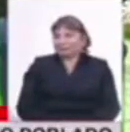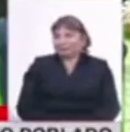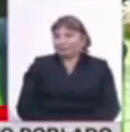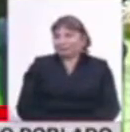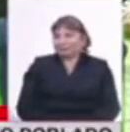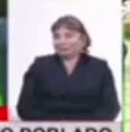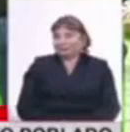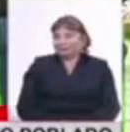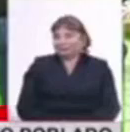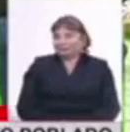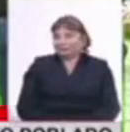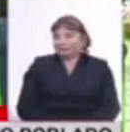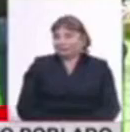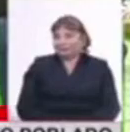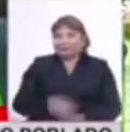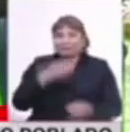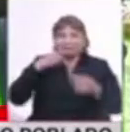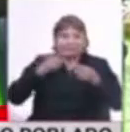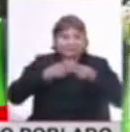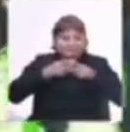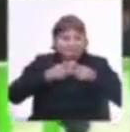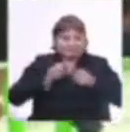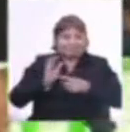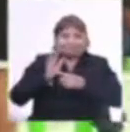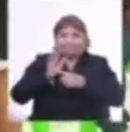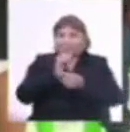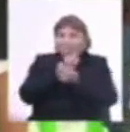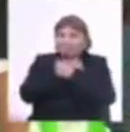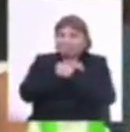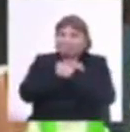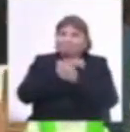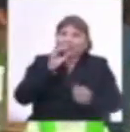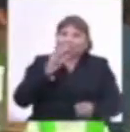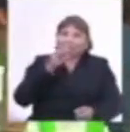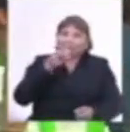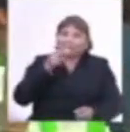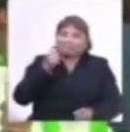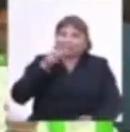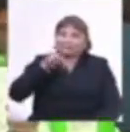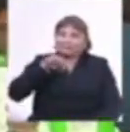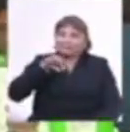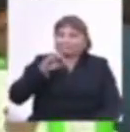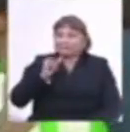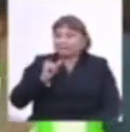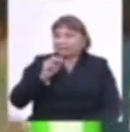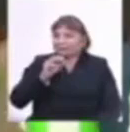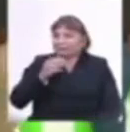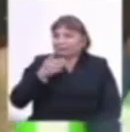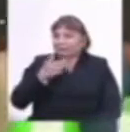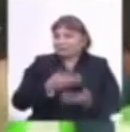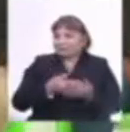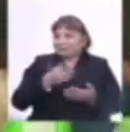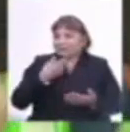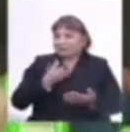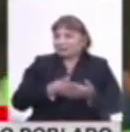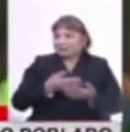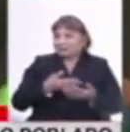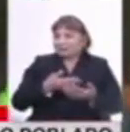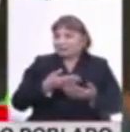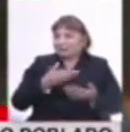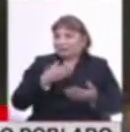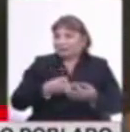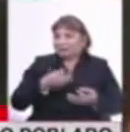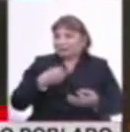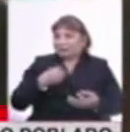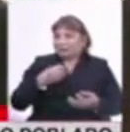necesidad pública y de interés nacional que les pongan agua y desagüe. Y alguien tiene que abrirle los ojos a los